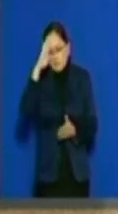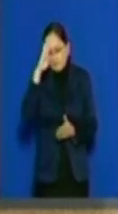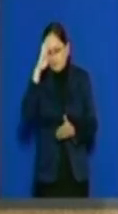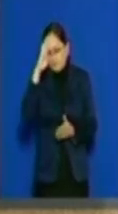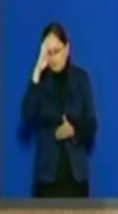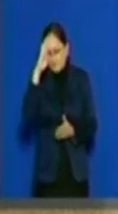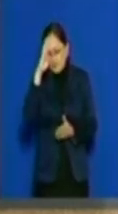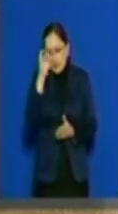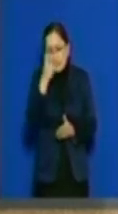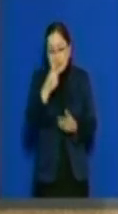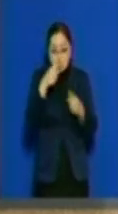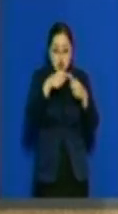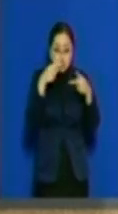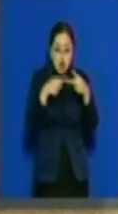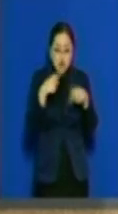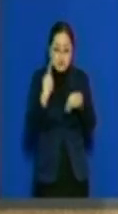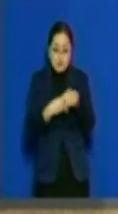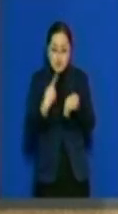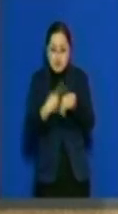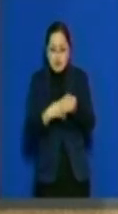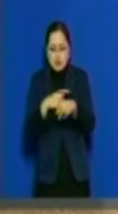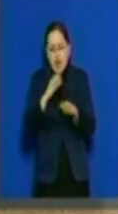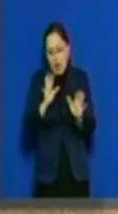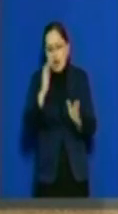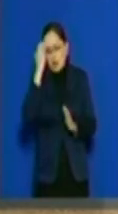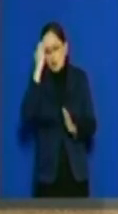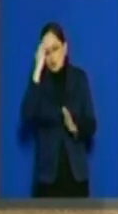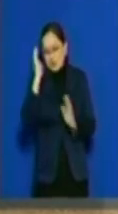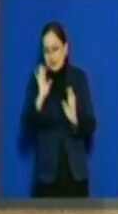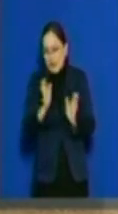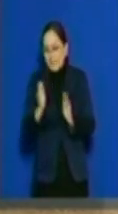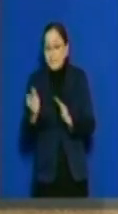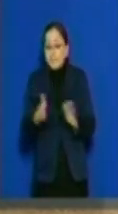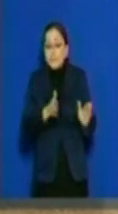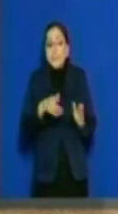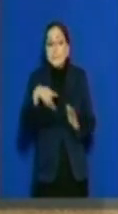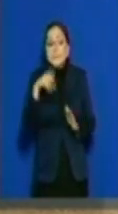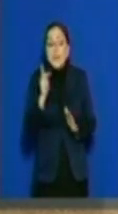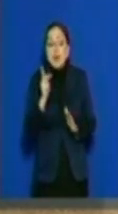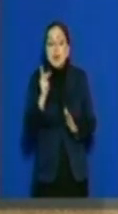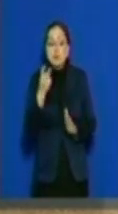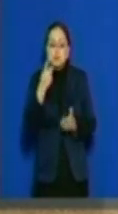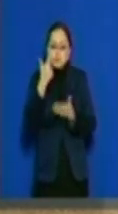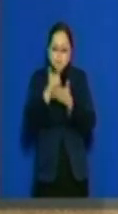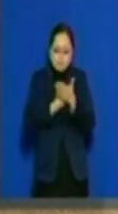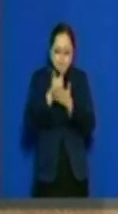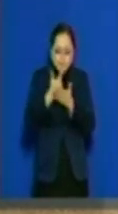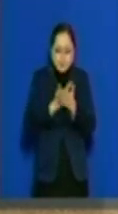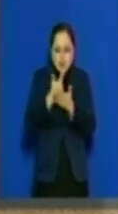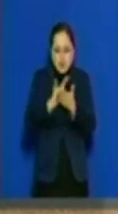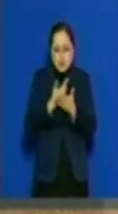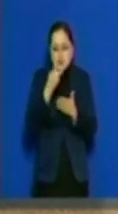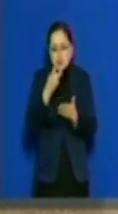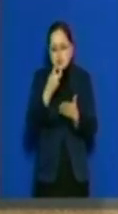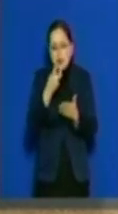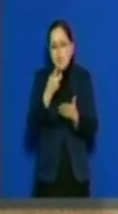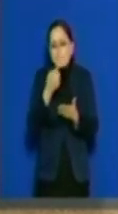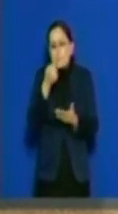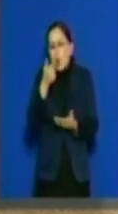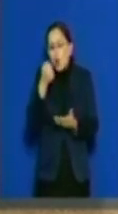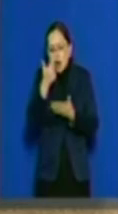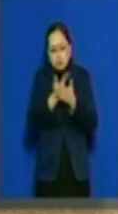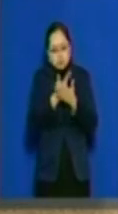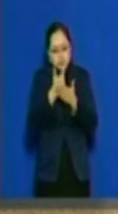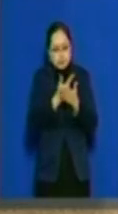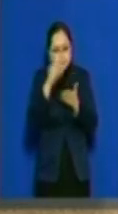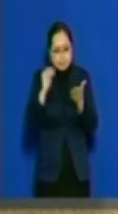dos enfermedades, sino también la estadística, que es escasa, porque muchos